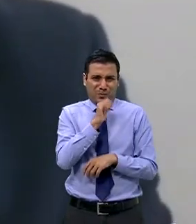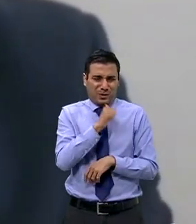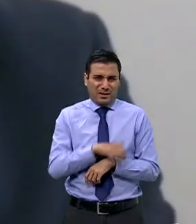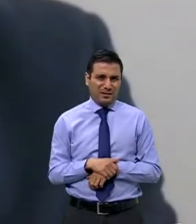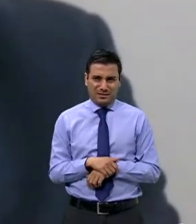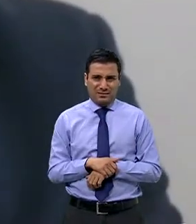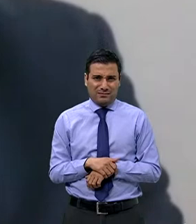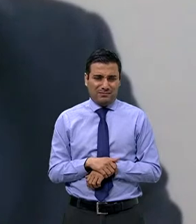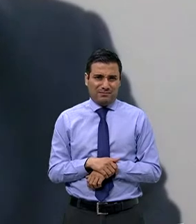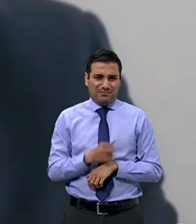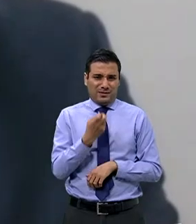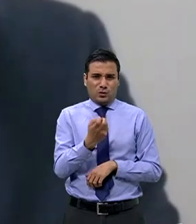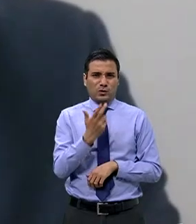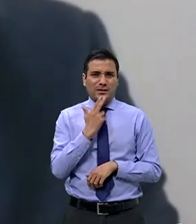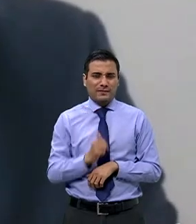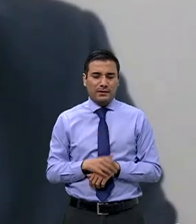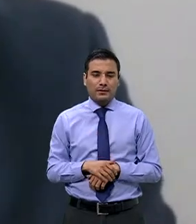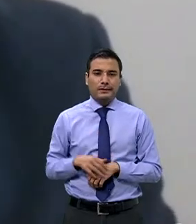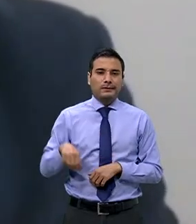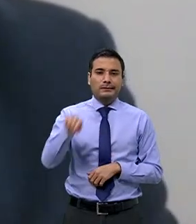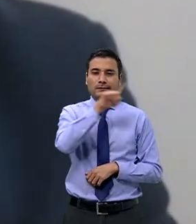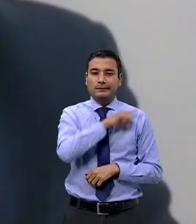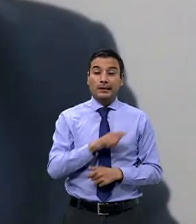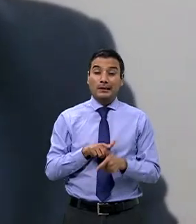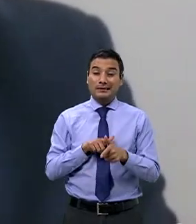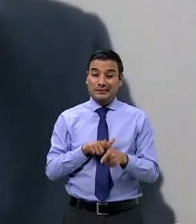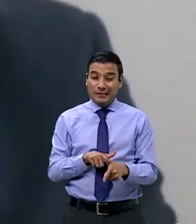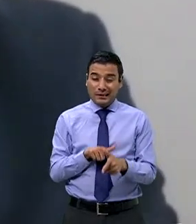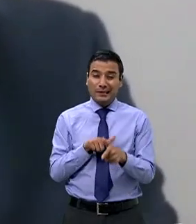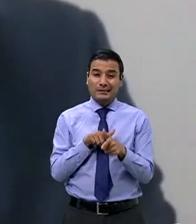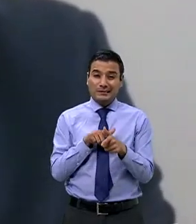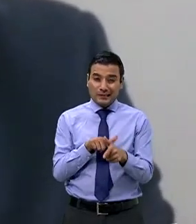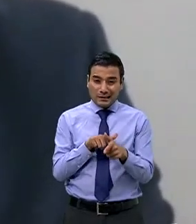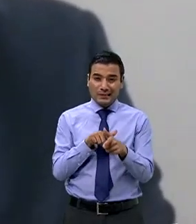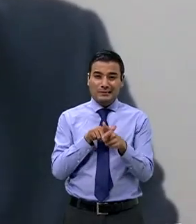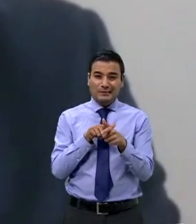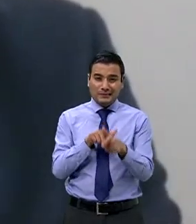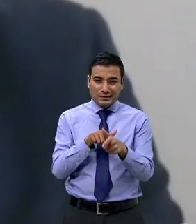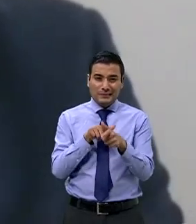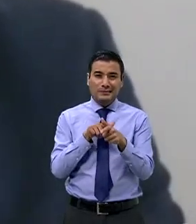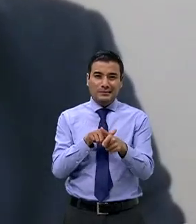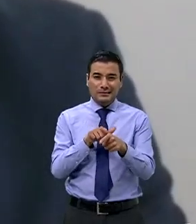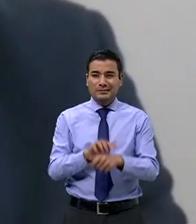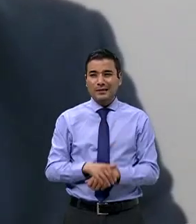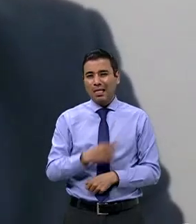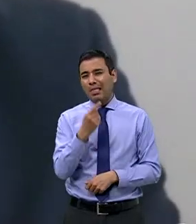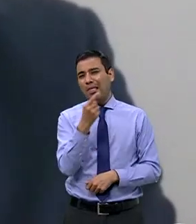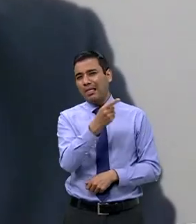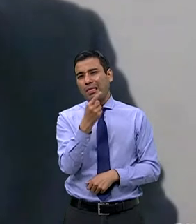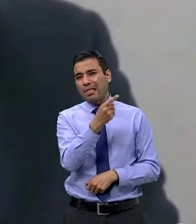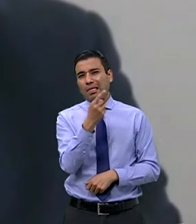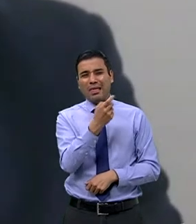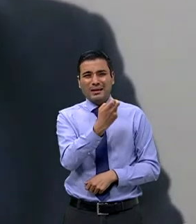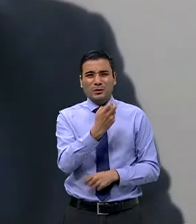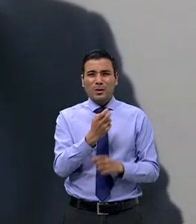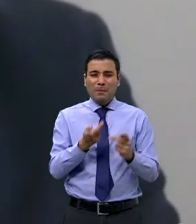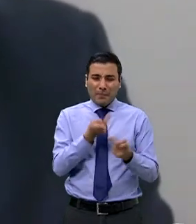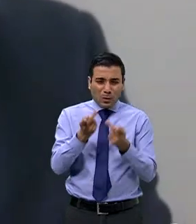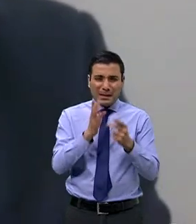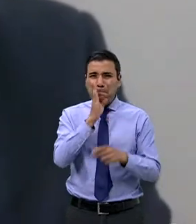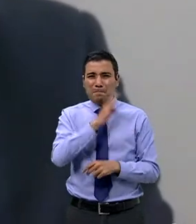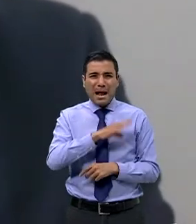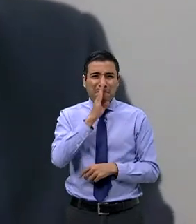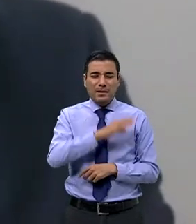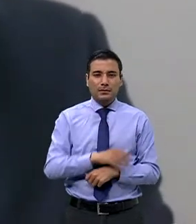entonces sigan y sigan estando estos ejercicios que lo